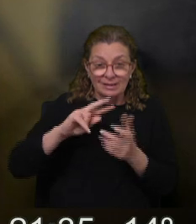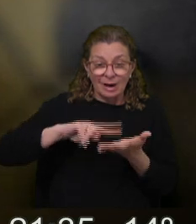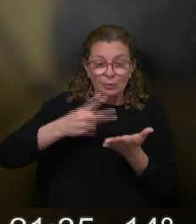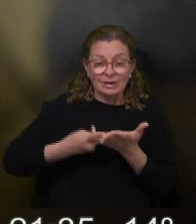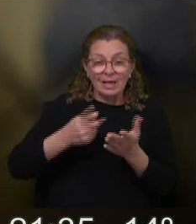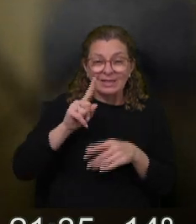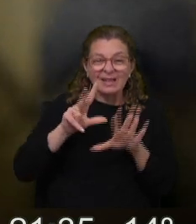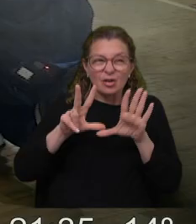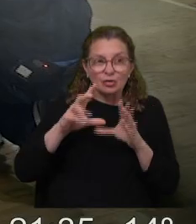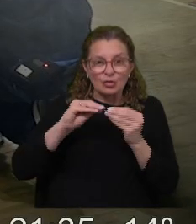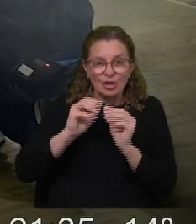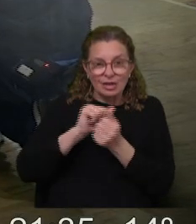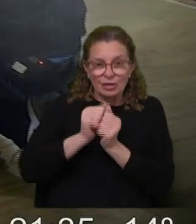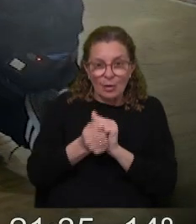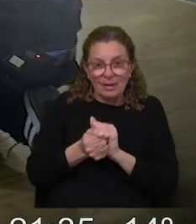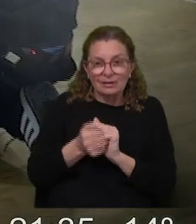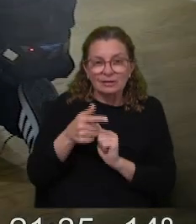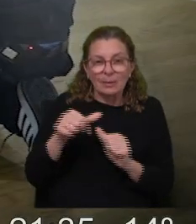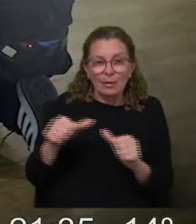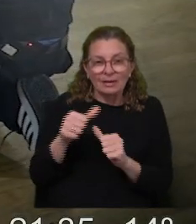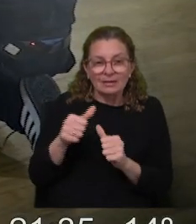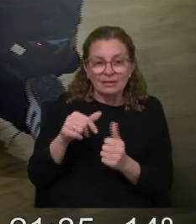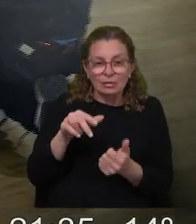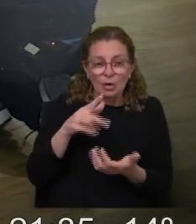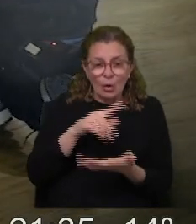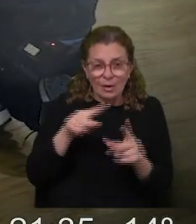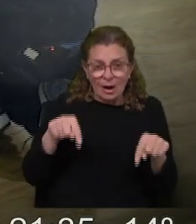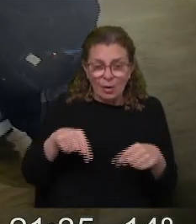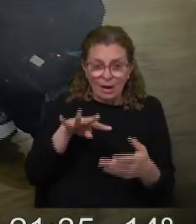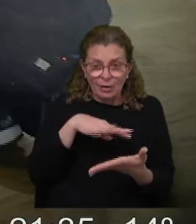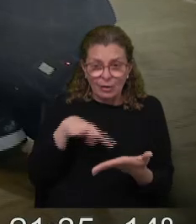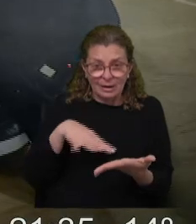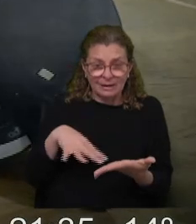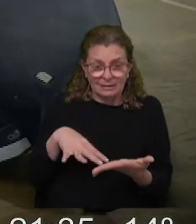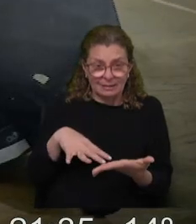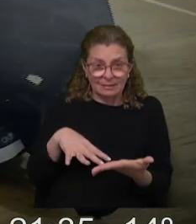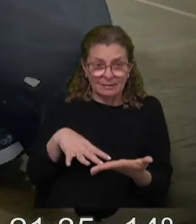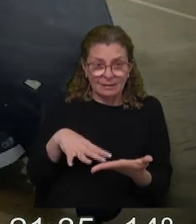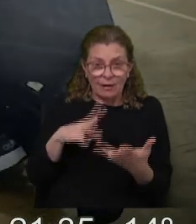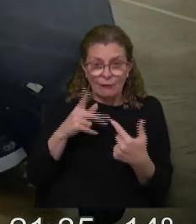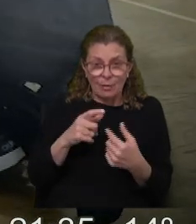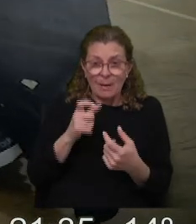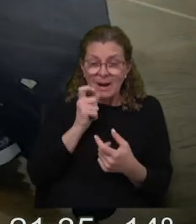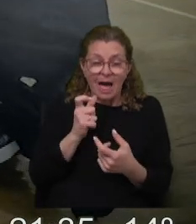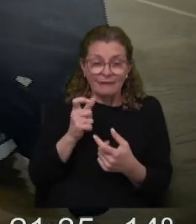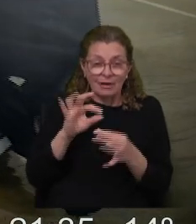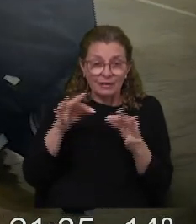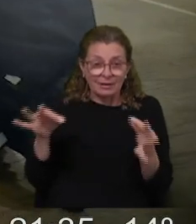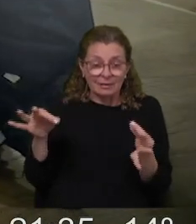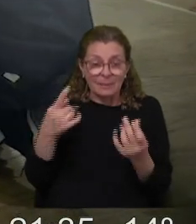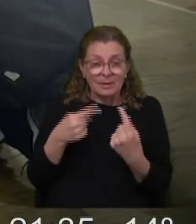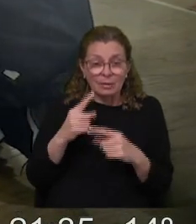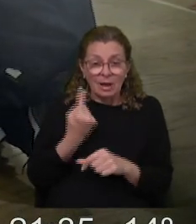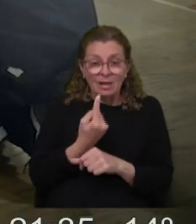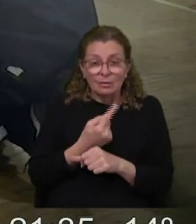Wow. Entonces, y lo que estamos leyendo es una hoja con letras, ¿no? Uh-huh. Una sucesión de letras que forman palabras, frases, pero cada